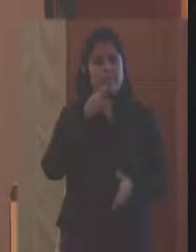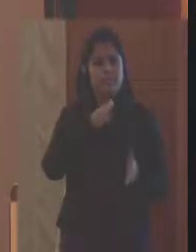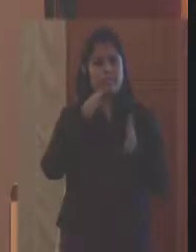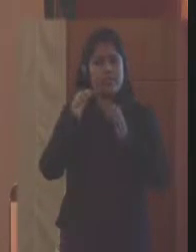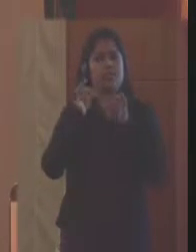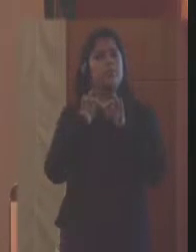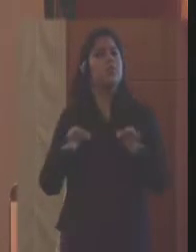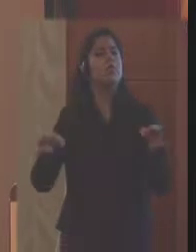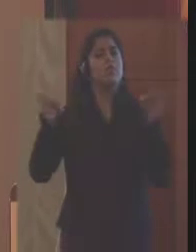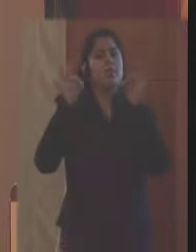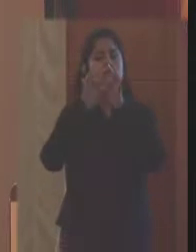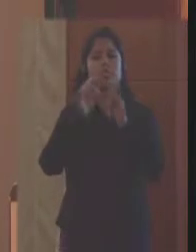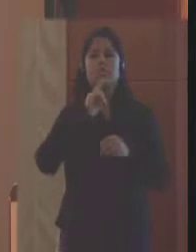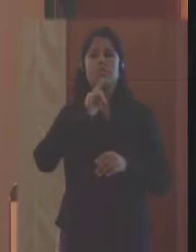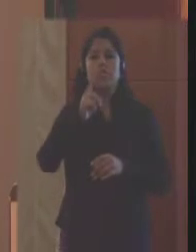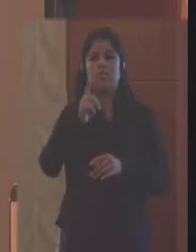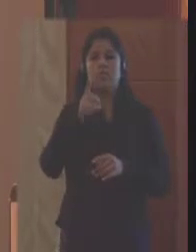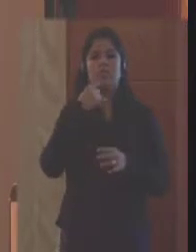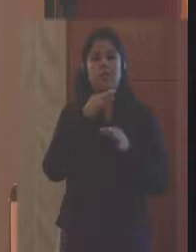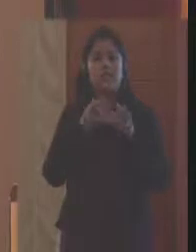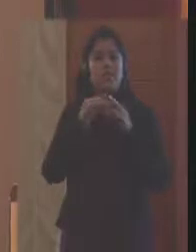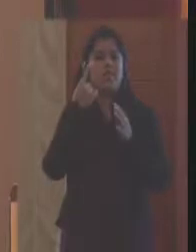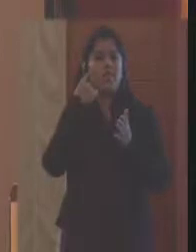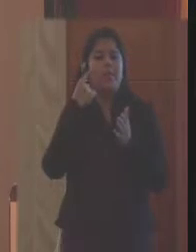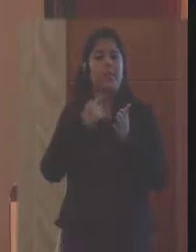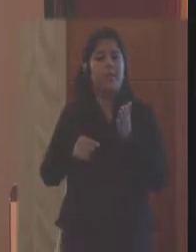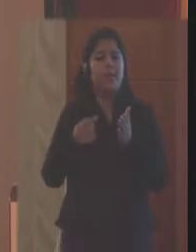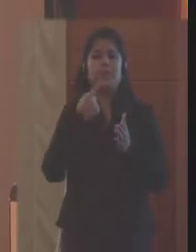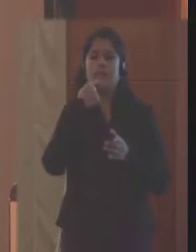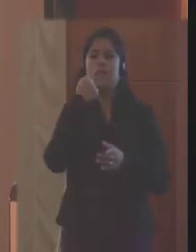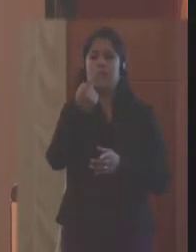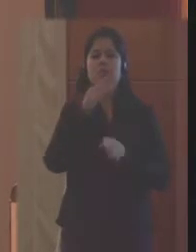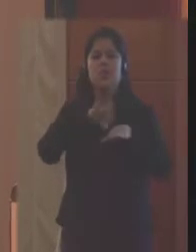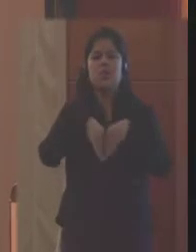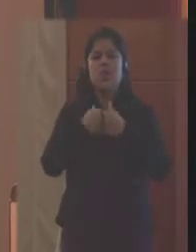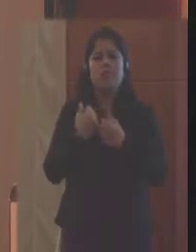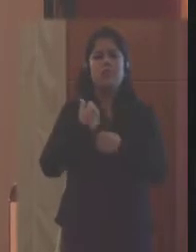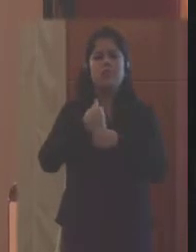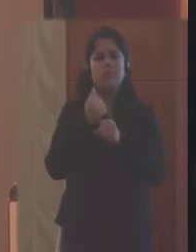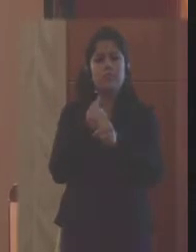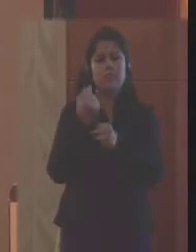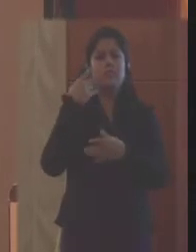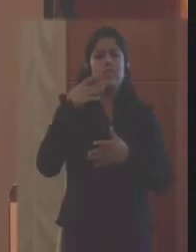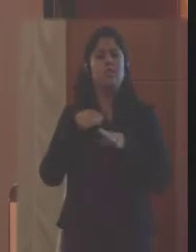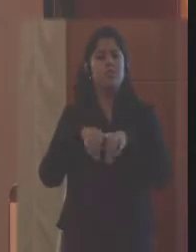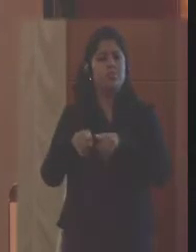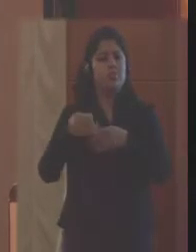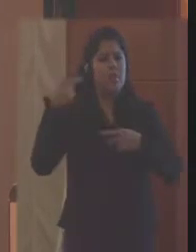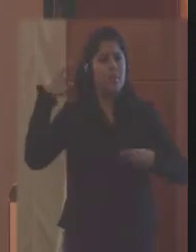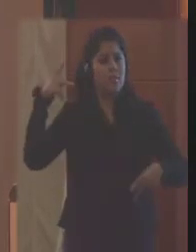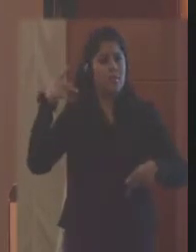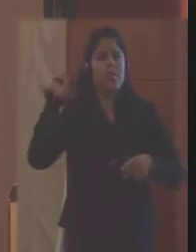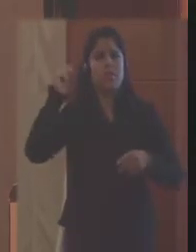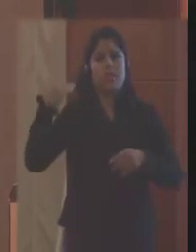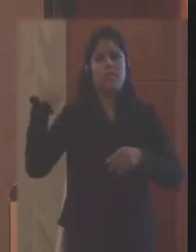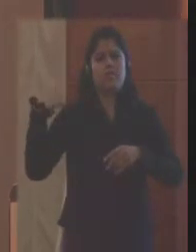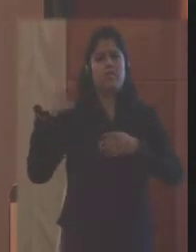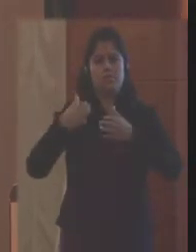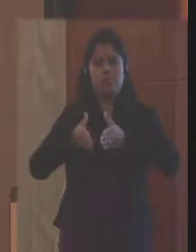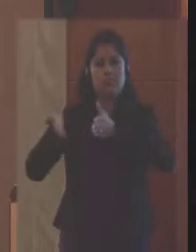es importante solamente para decir cómo se pone a andar una política, tiene que tener una